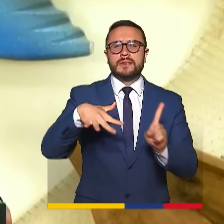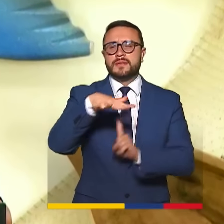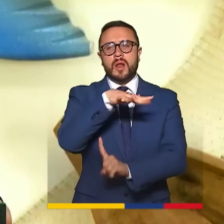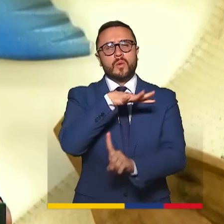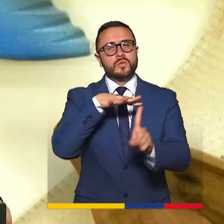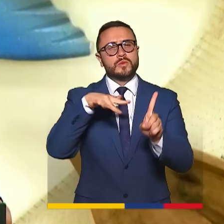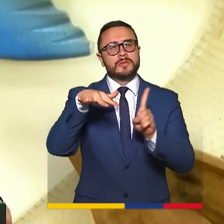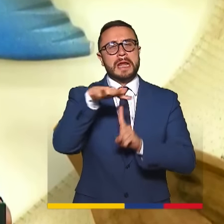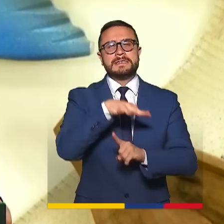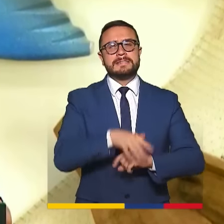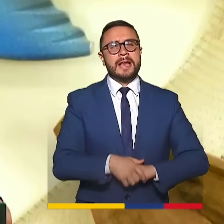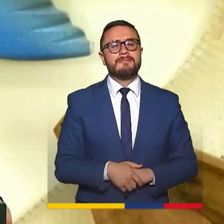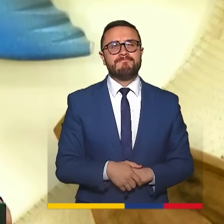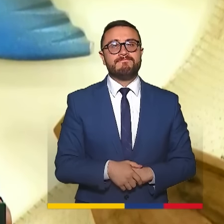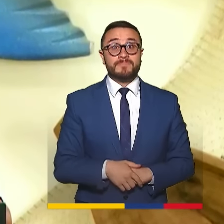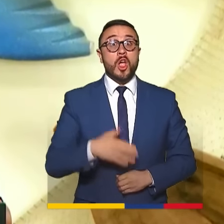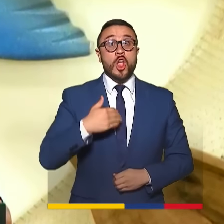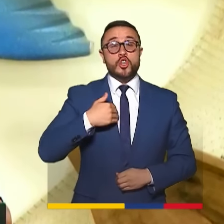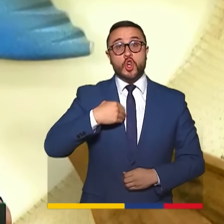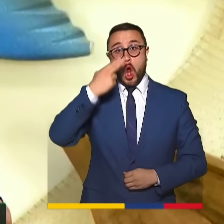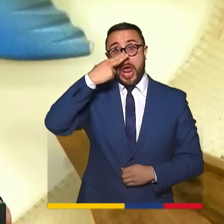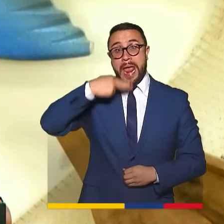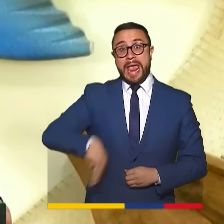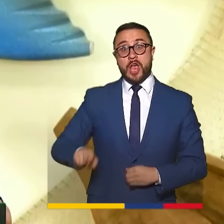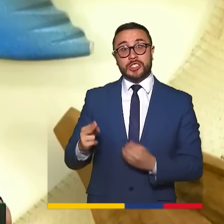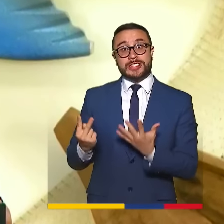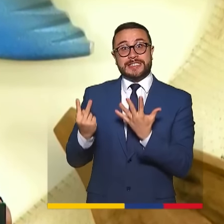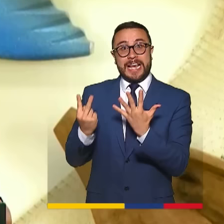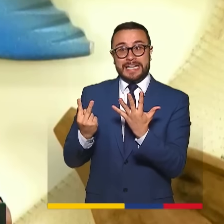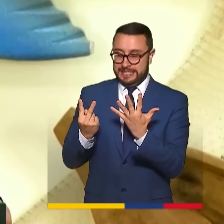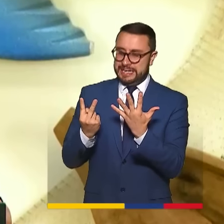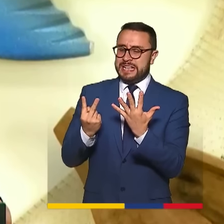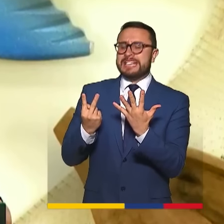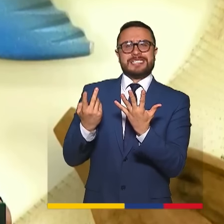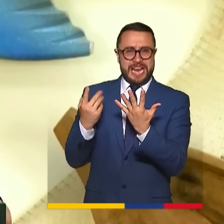He despedido a muchos de mis hijos, todos,